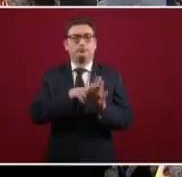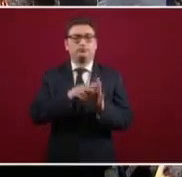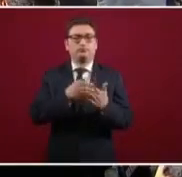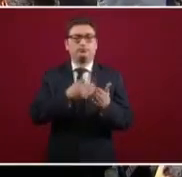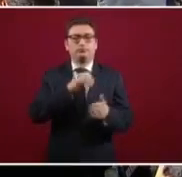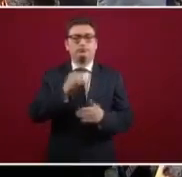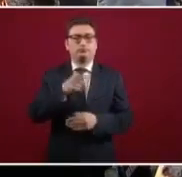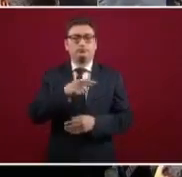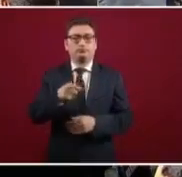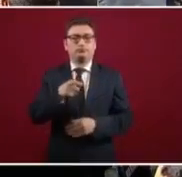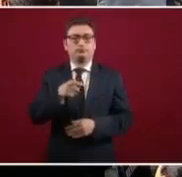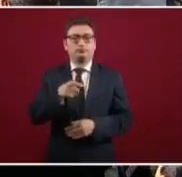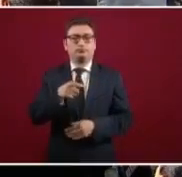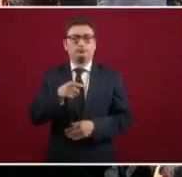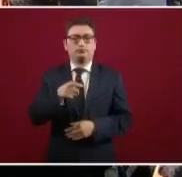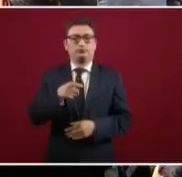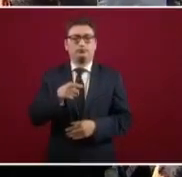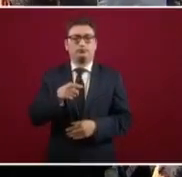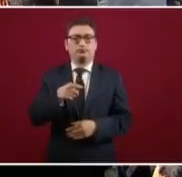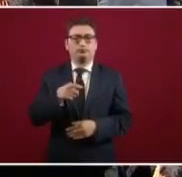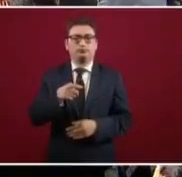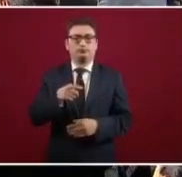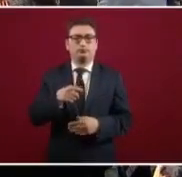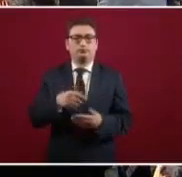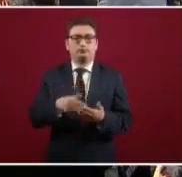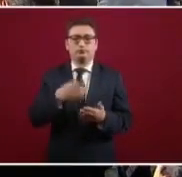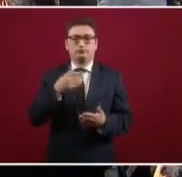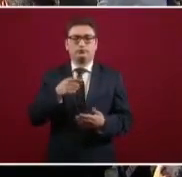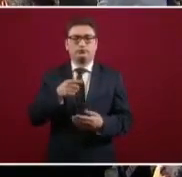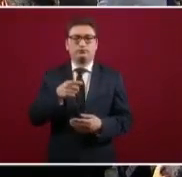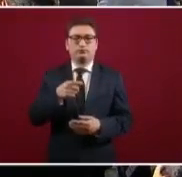el jefe en el que es el coma